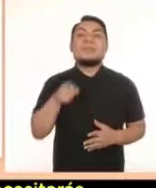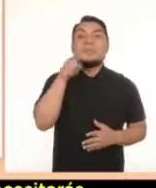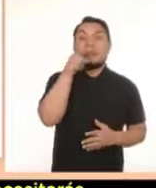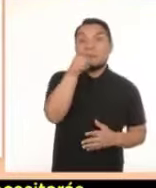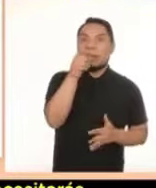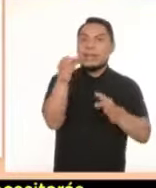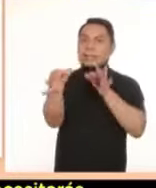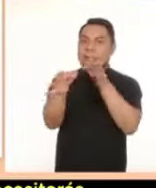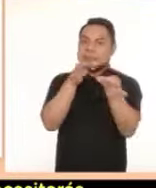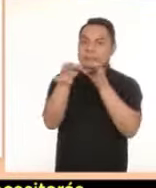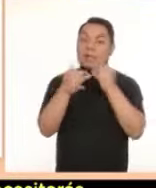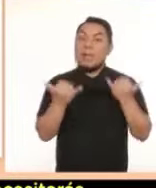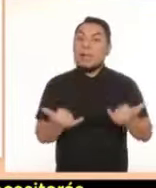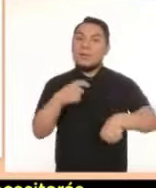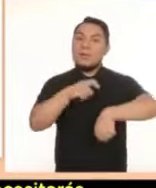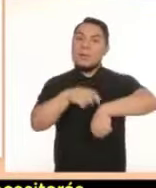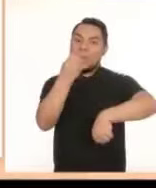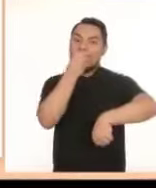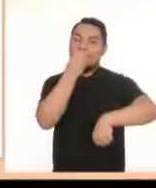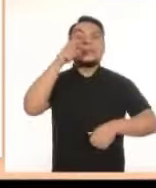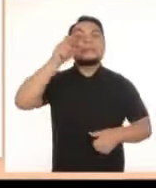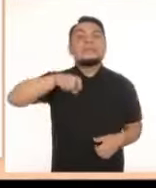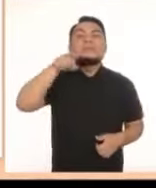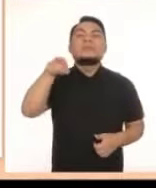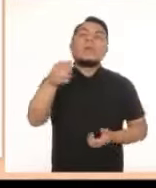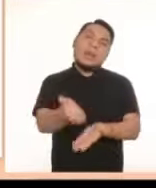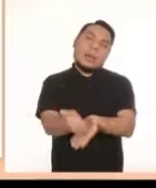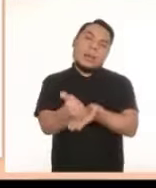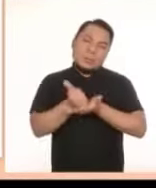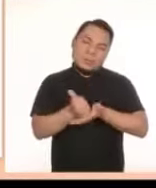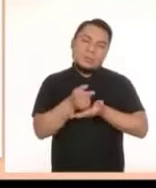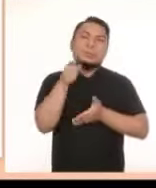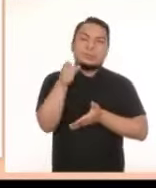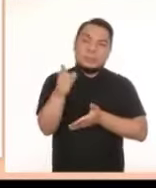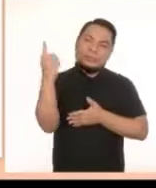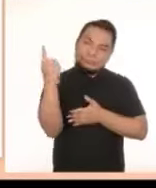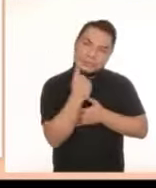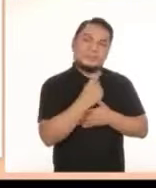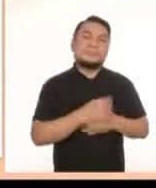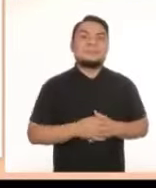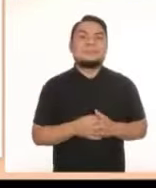Explícale que ya es hora de comer y que necesitarás de su ayuda y colaboración.